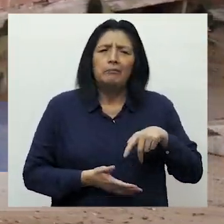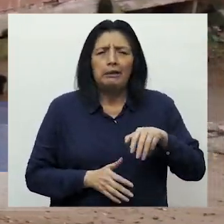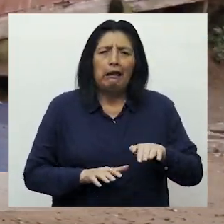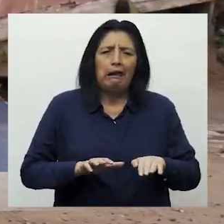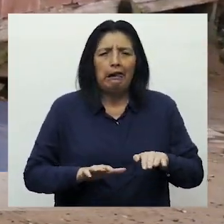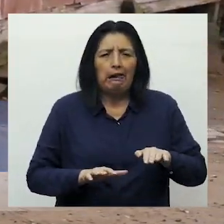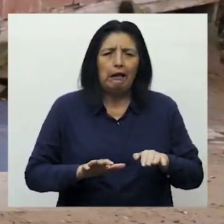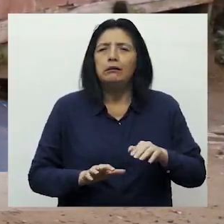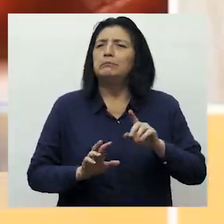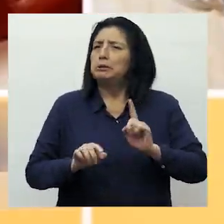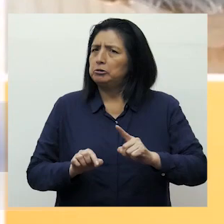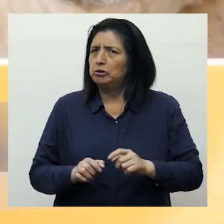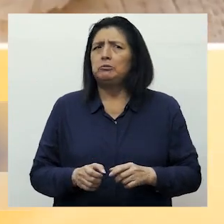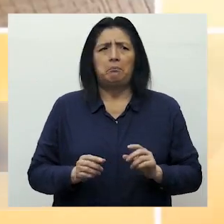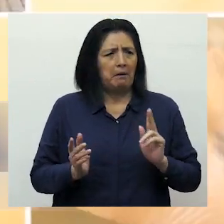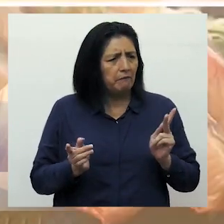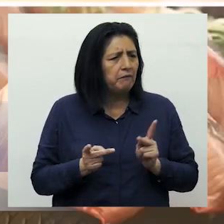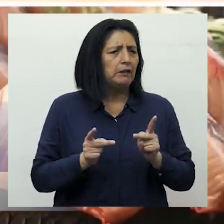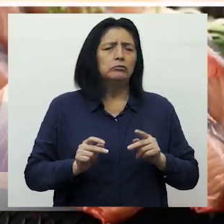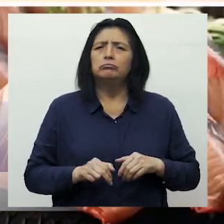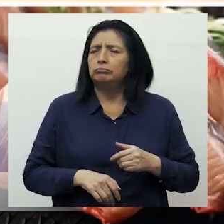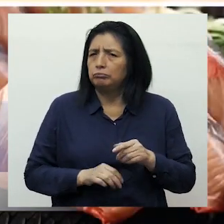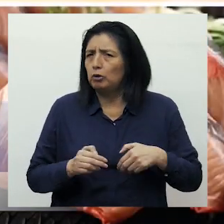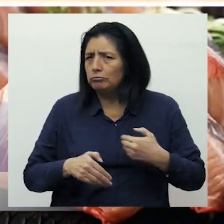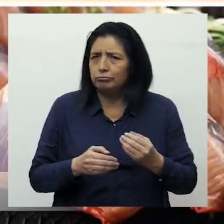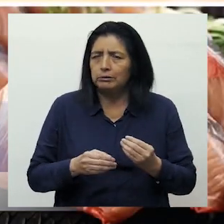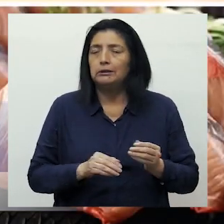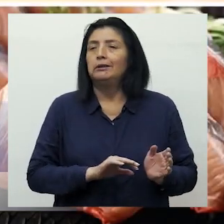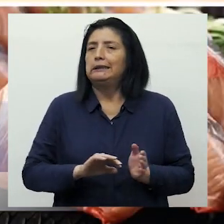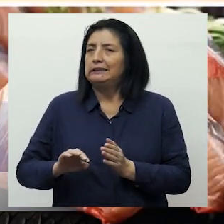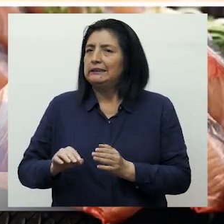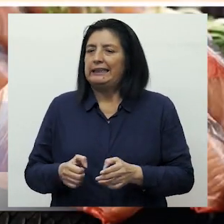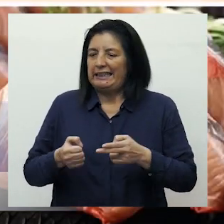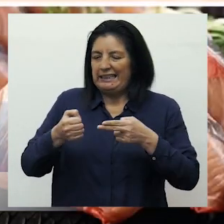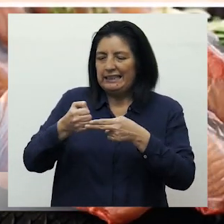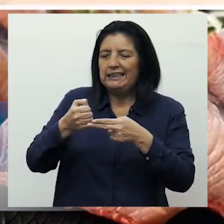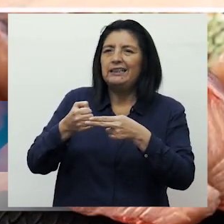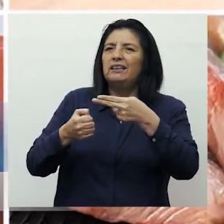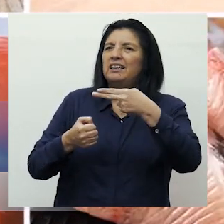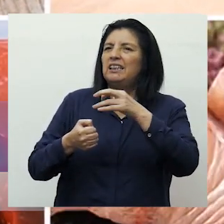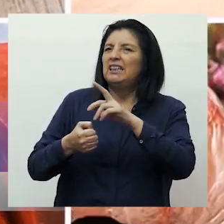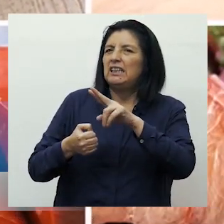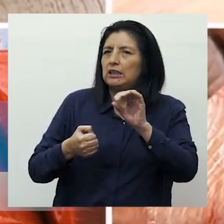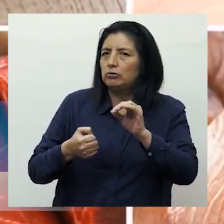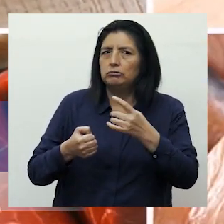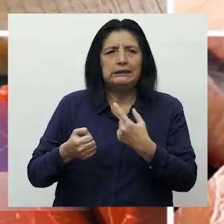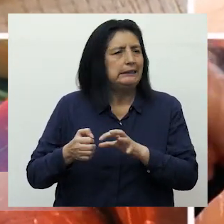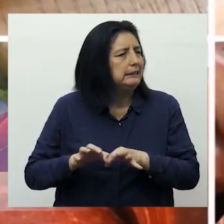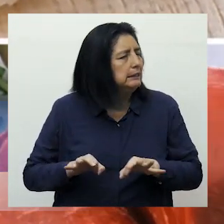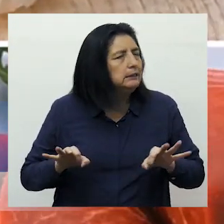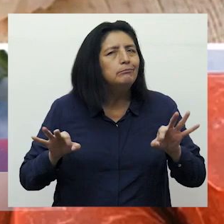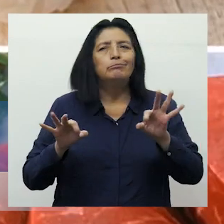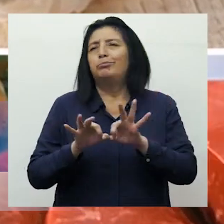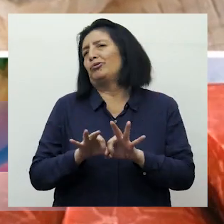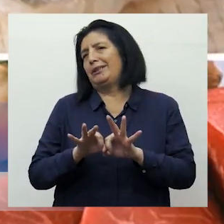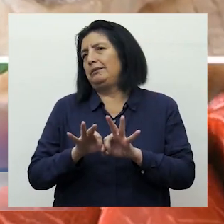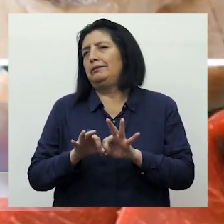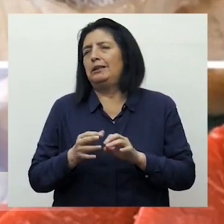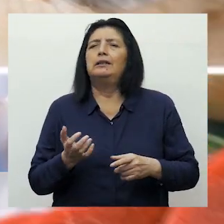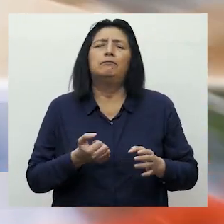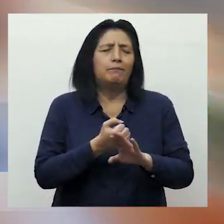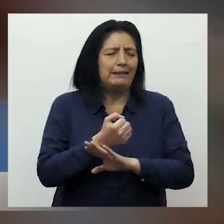tenemos unos movimientos perfectos. El hierro es fundamental en todas las etapas del desarrollo del ser